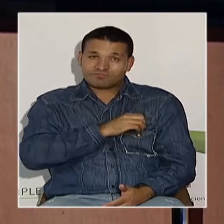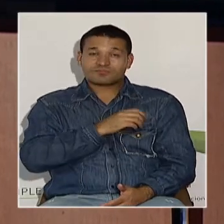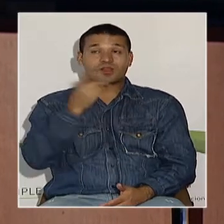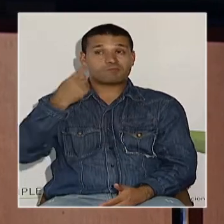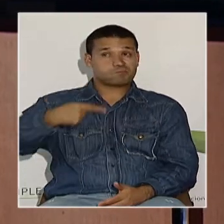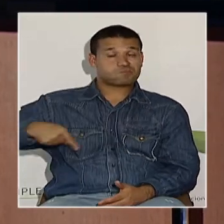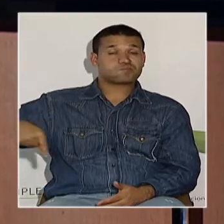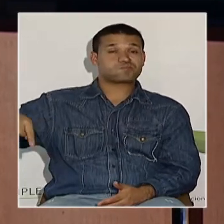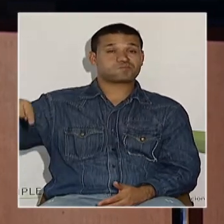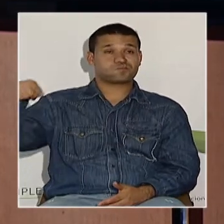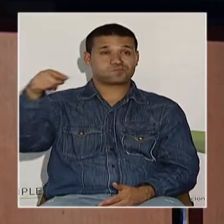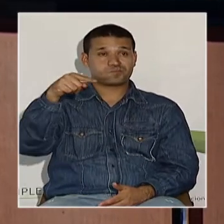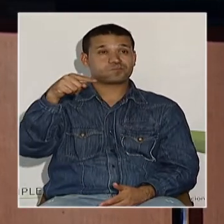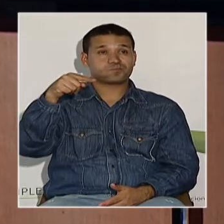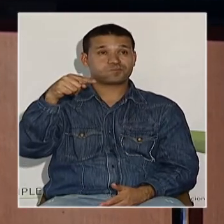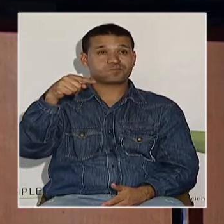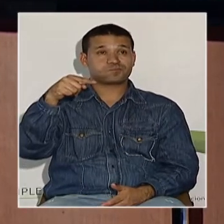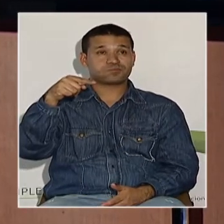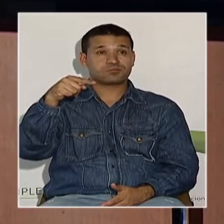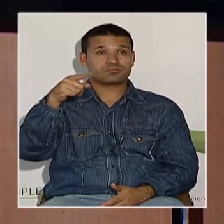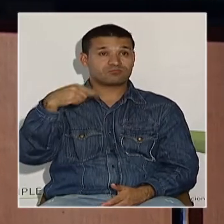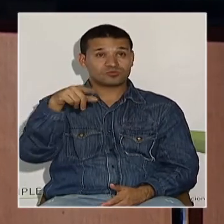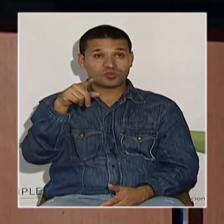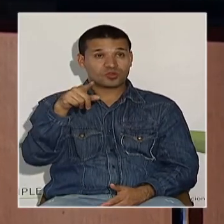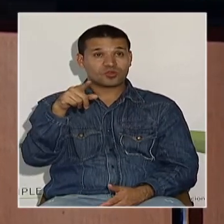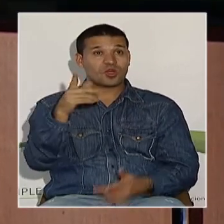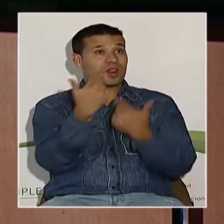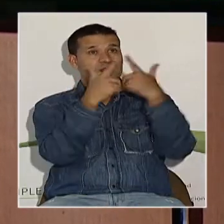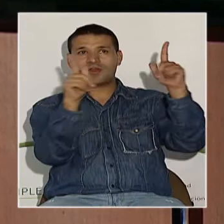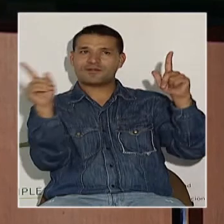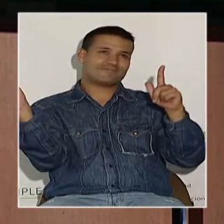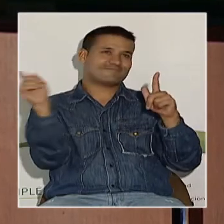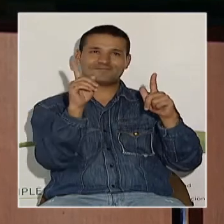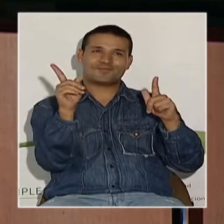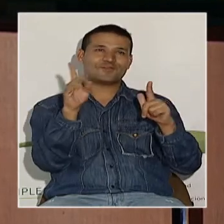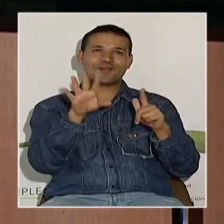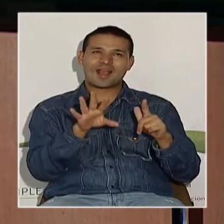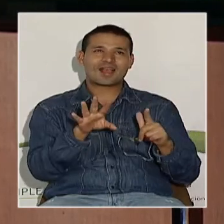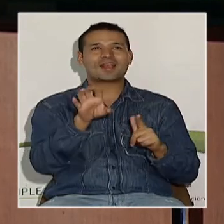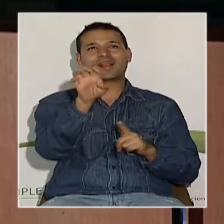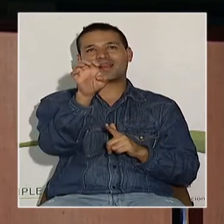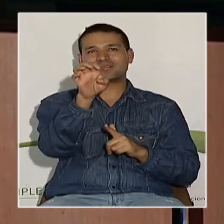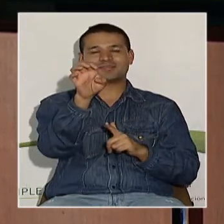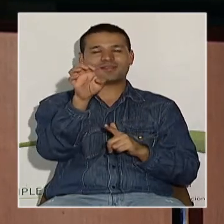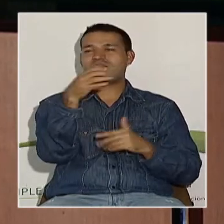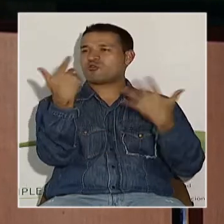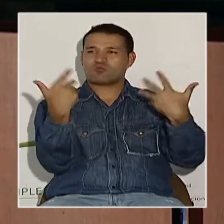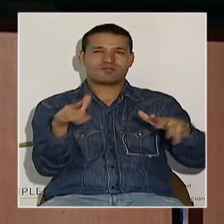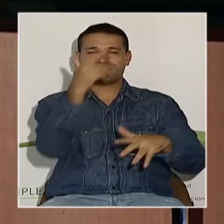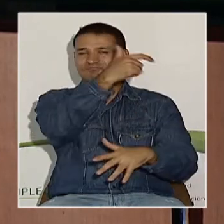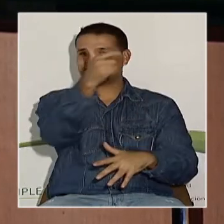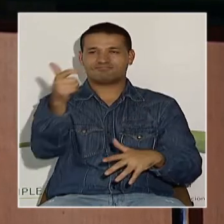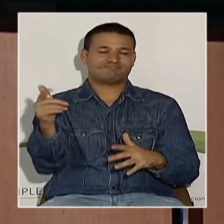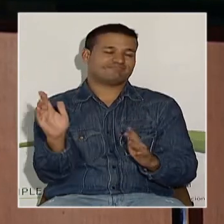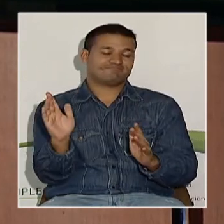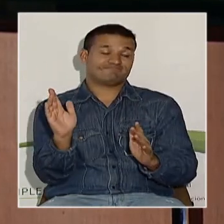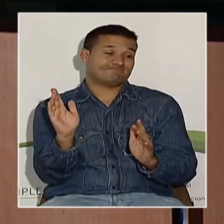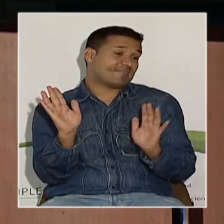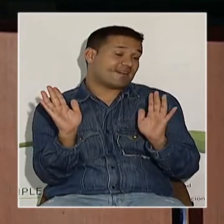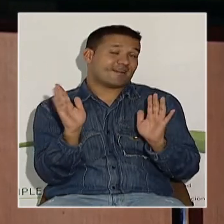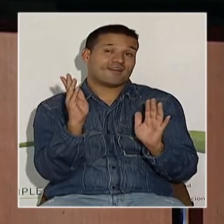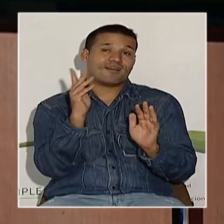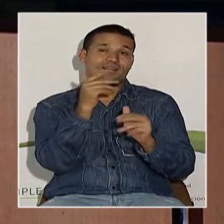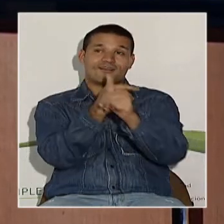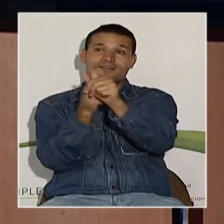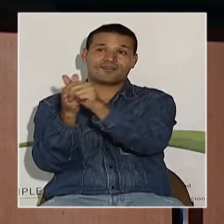aquí nos vamos a escapar de esa realidad. El cáncer no es más que un episodio más de la vida que nos lleva a veces